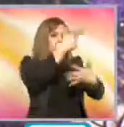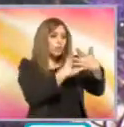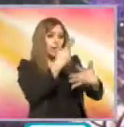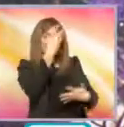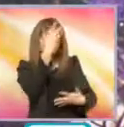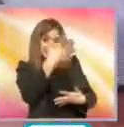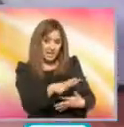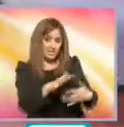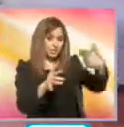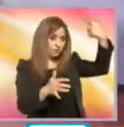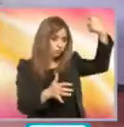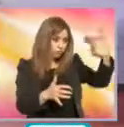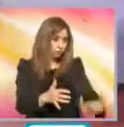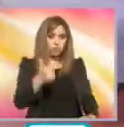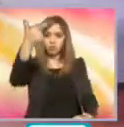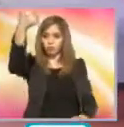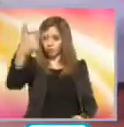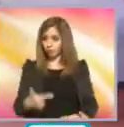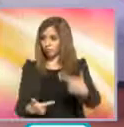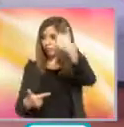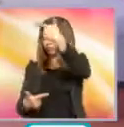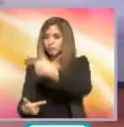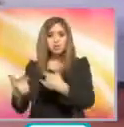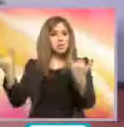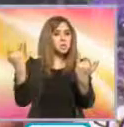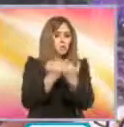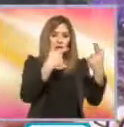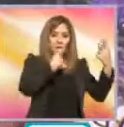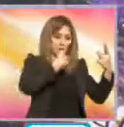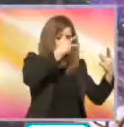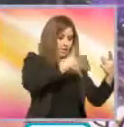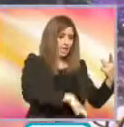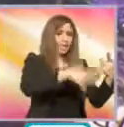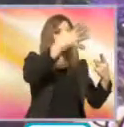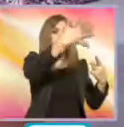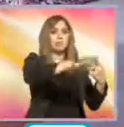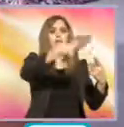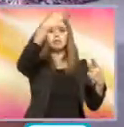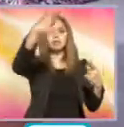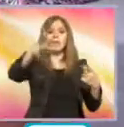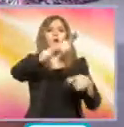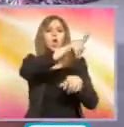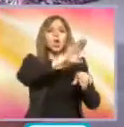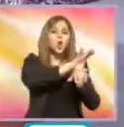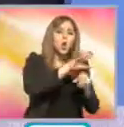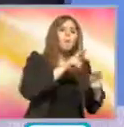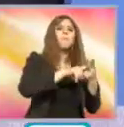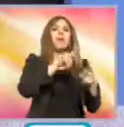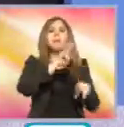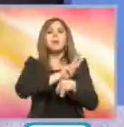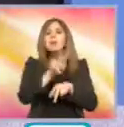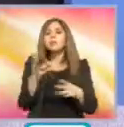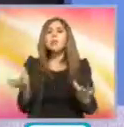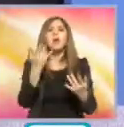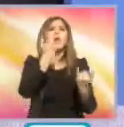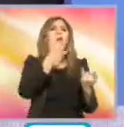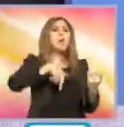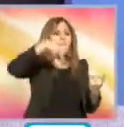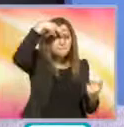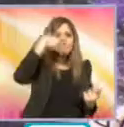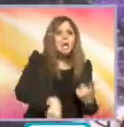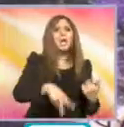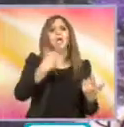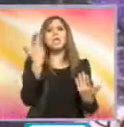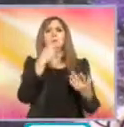a mí y te aparecen a ti, le van a aparecer a nuestro vecino en Australia Así y al de es. Colombia, en ¿Y Venezuela. dónde queda la discusión entonces? No A solo compartir eso, conocimientos.